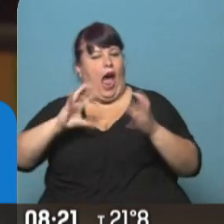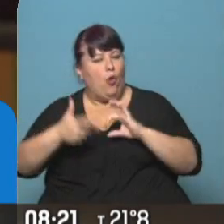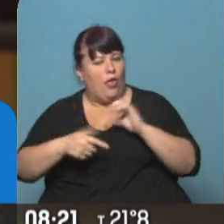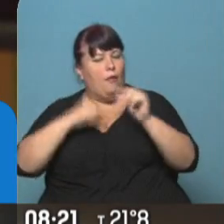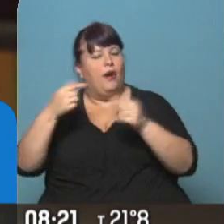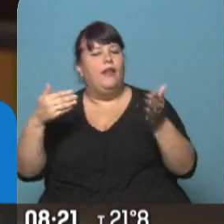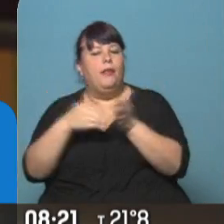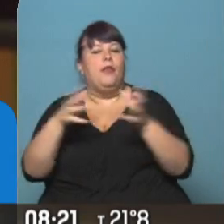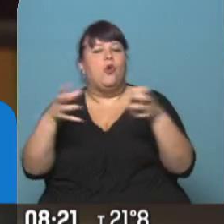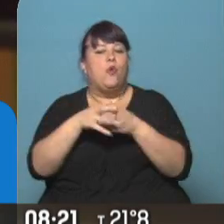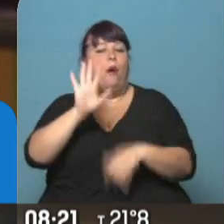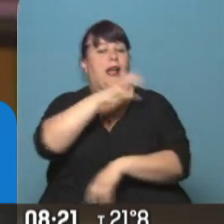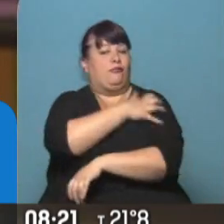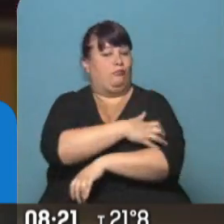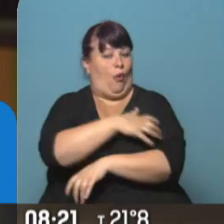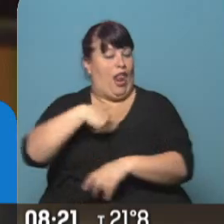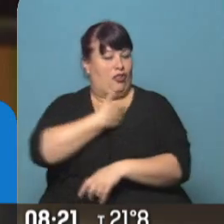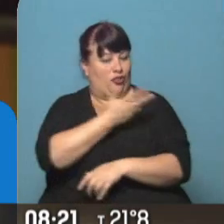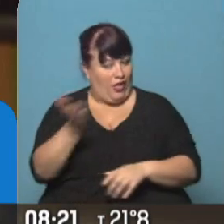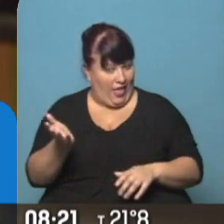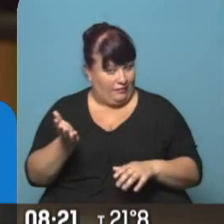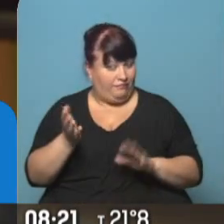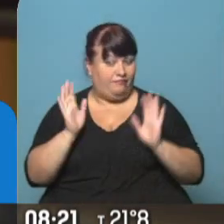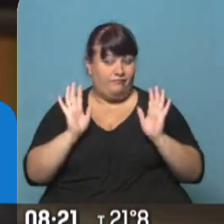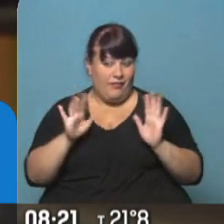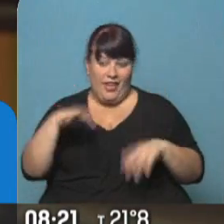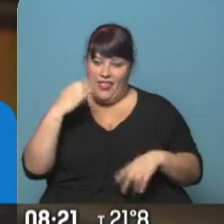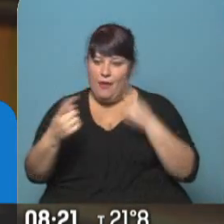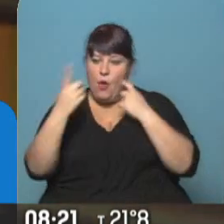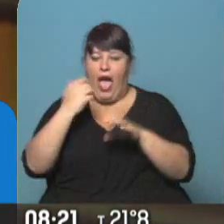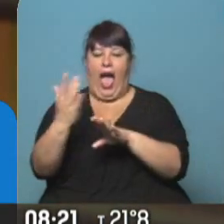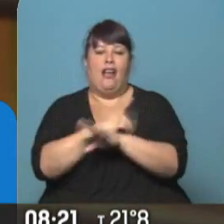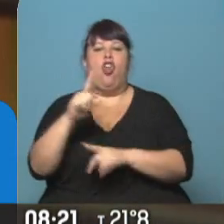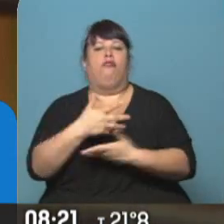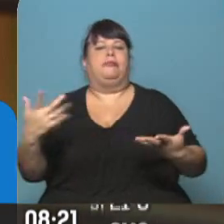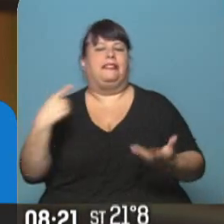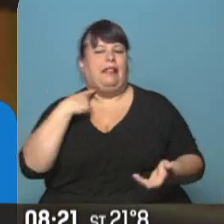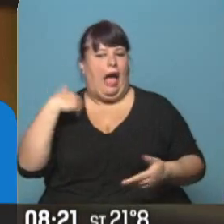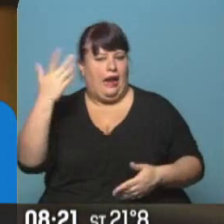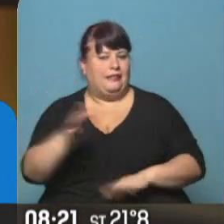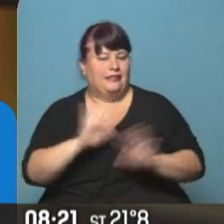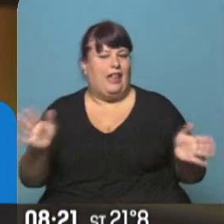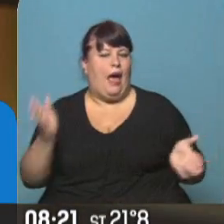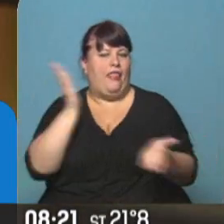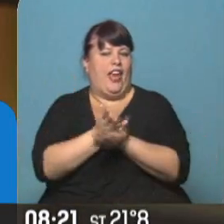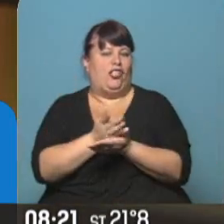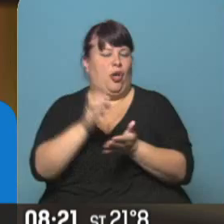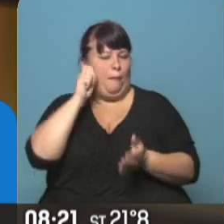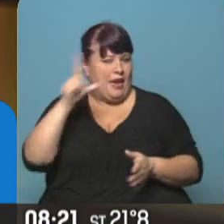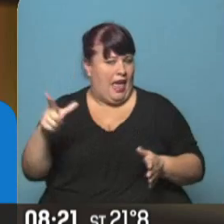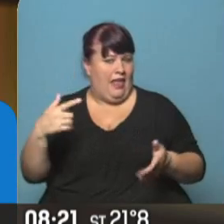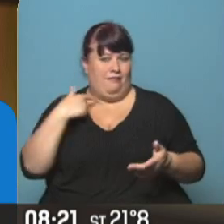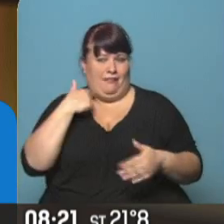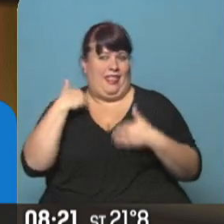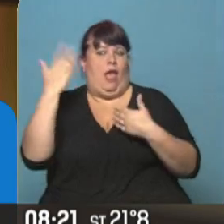sobre los grupos más vulnerables de la sociedad con lo cual lo que tenemos que hacer es prevenir no llegar después con el derecho penal que además llegamos